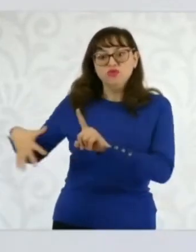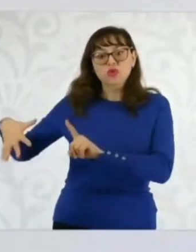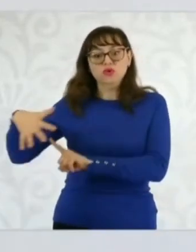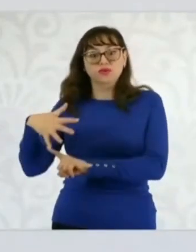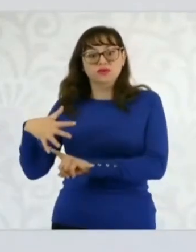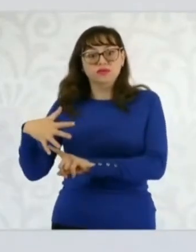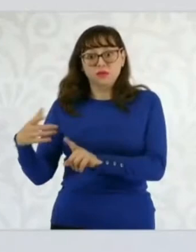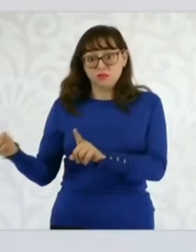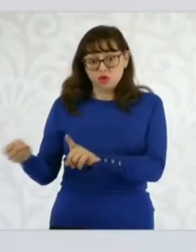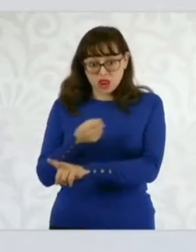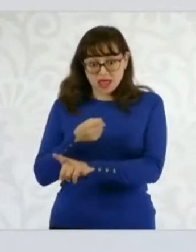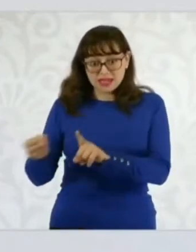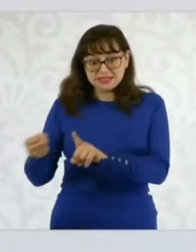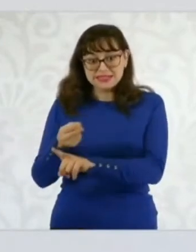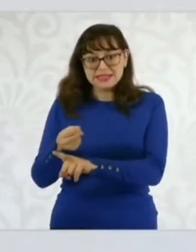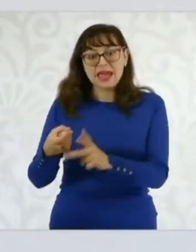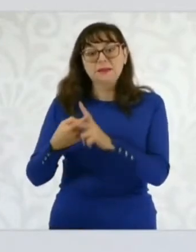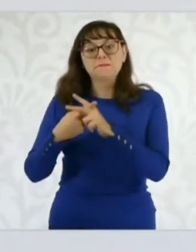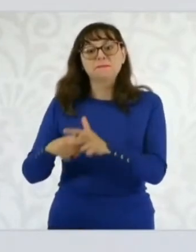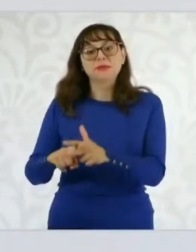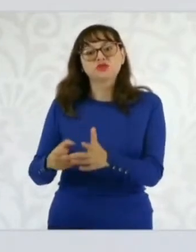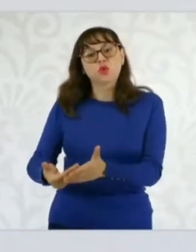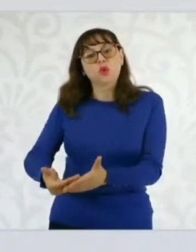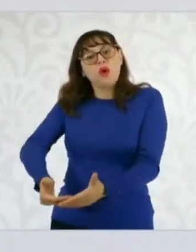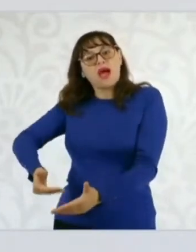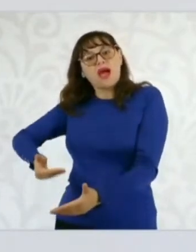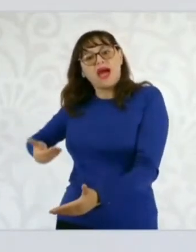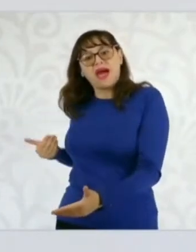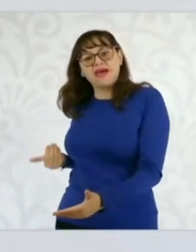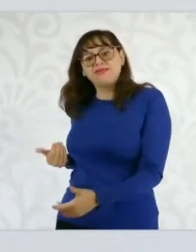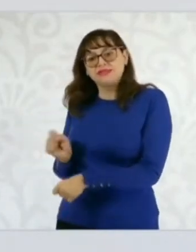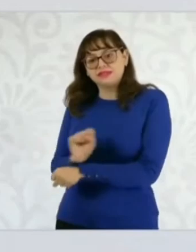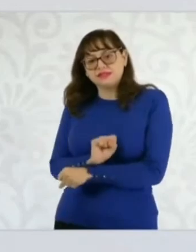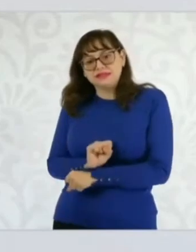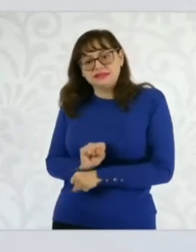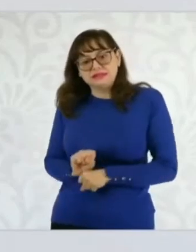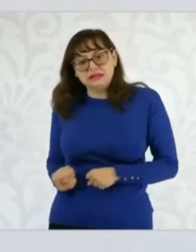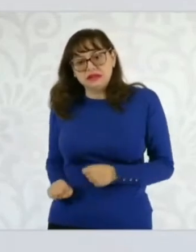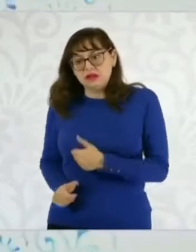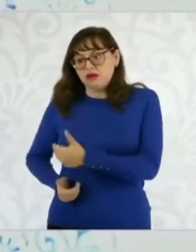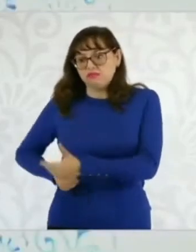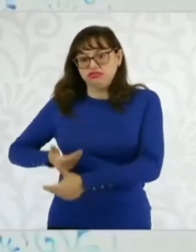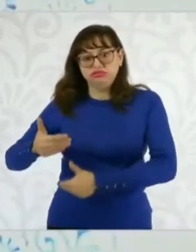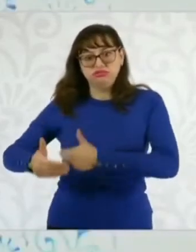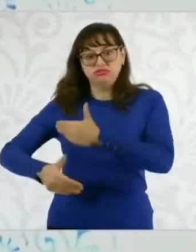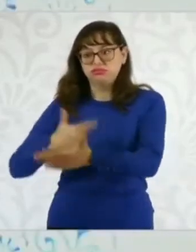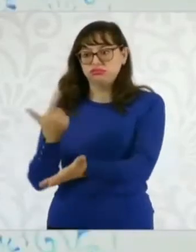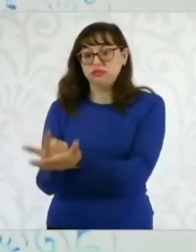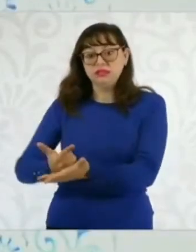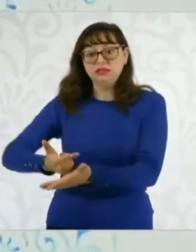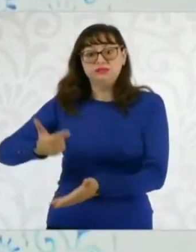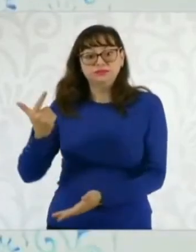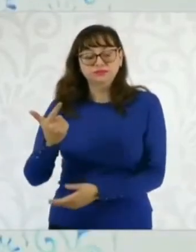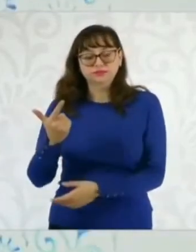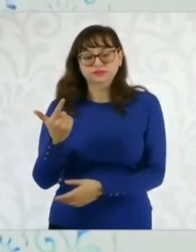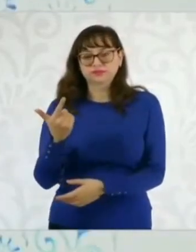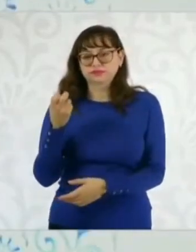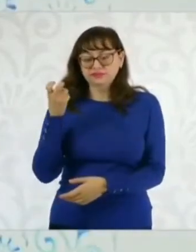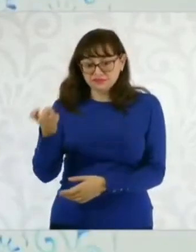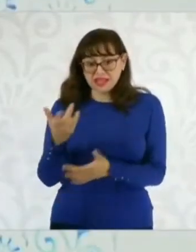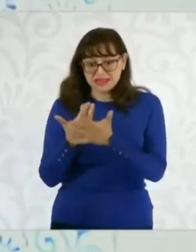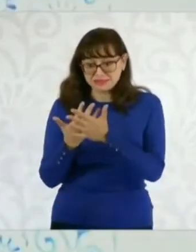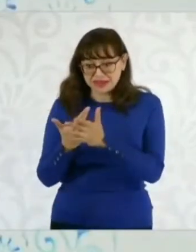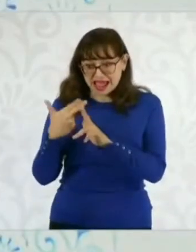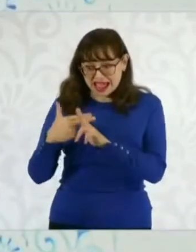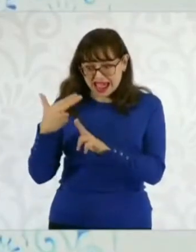que inician con otras formas de violencia. Y lo que queremos es proteger a las mujeres desde el momento en